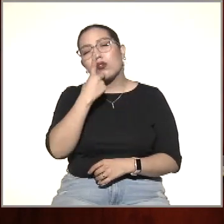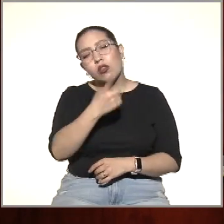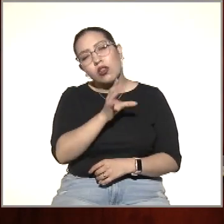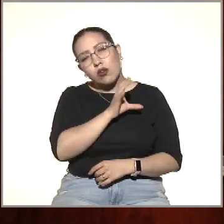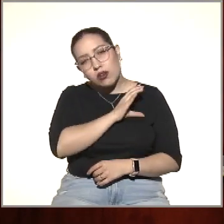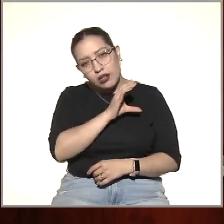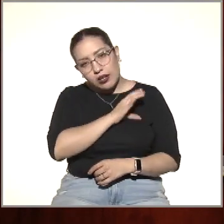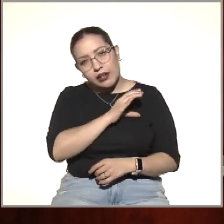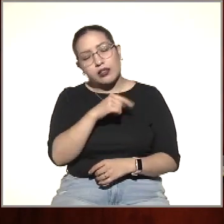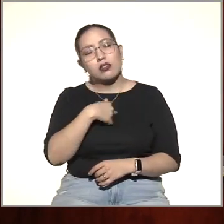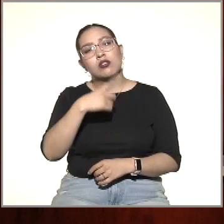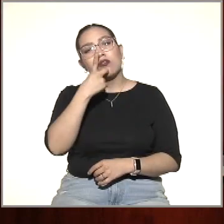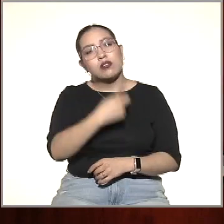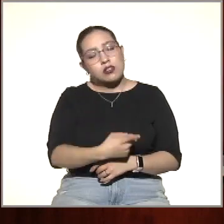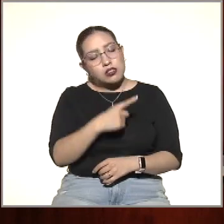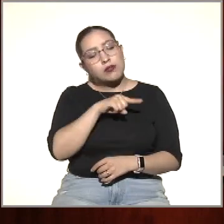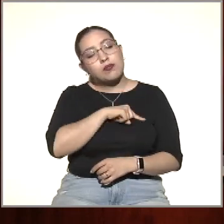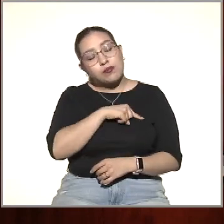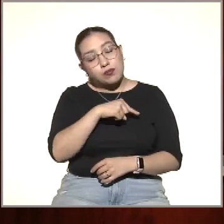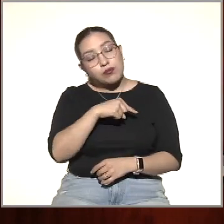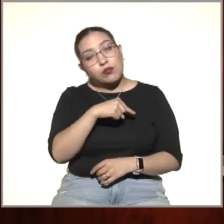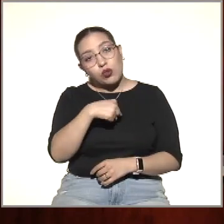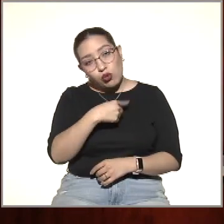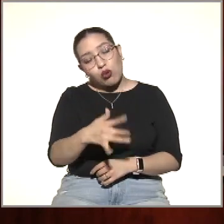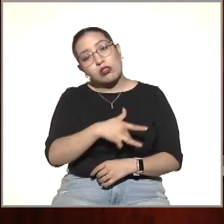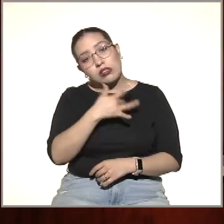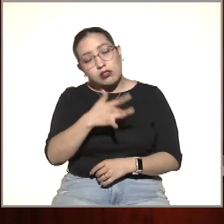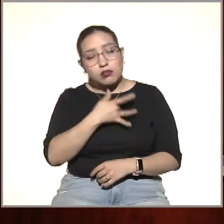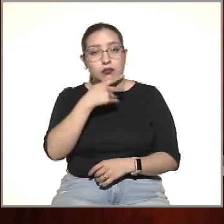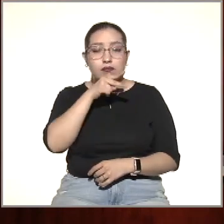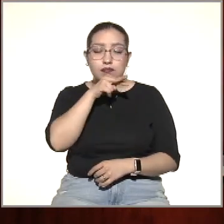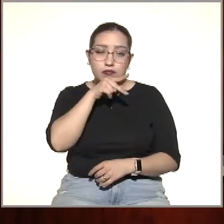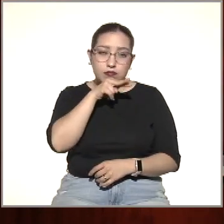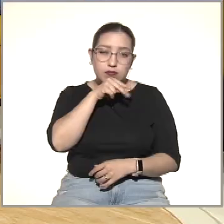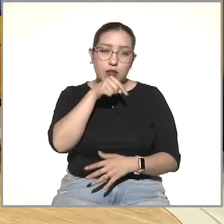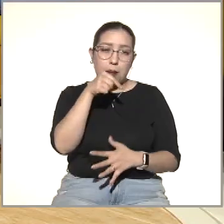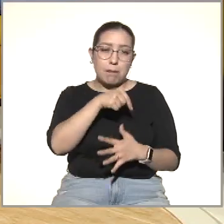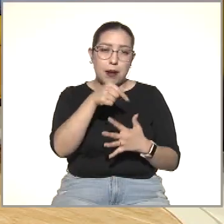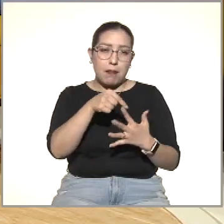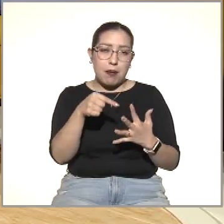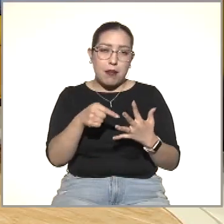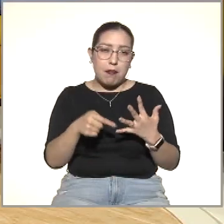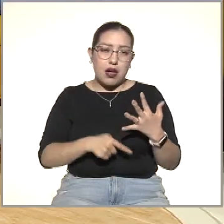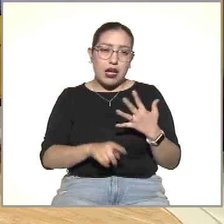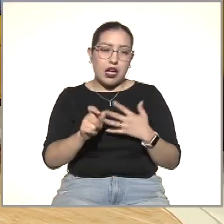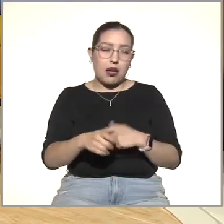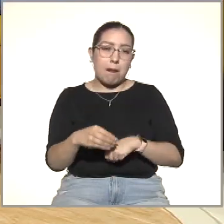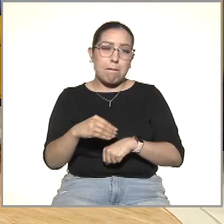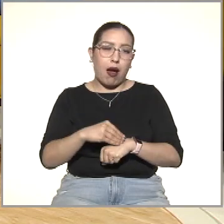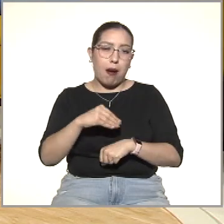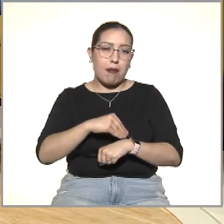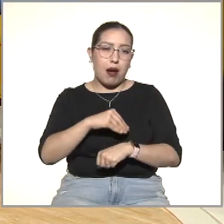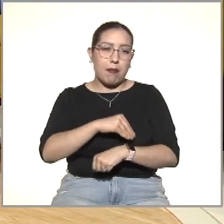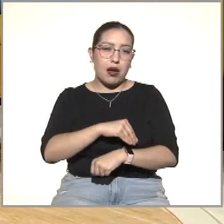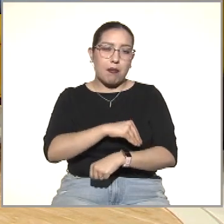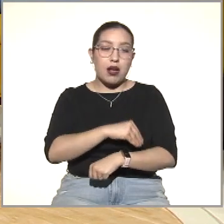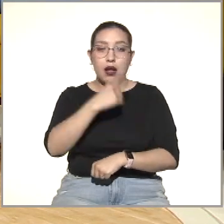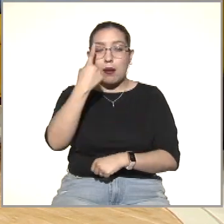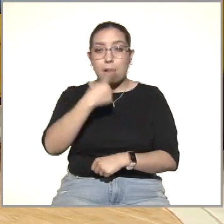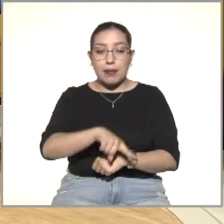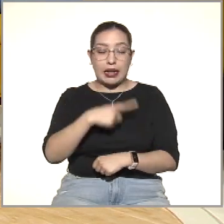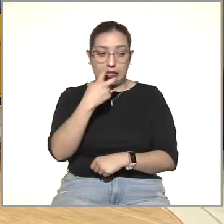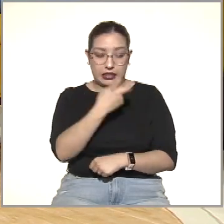me preocupas, lo digo para que te des cuenta. O sea, una cantidad de justificaciones para encubrir la agresión